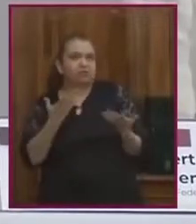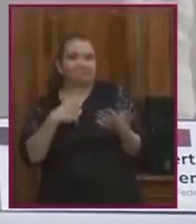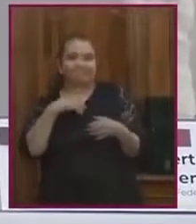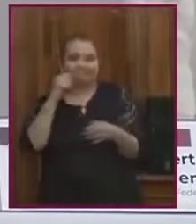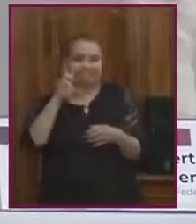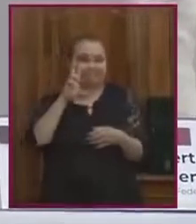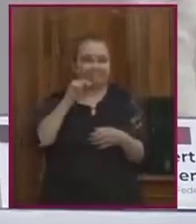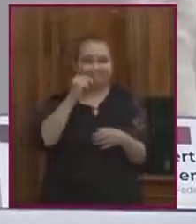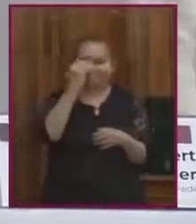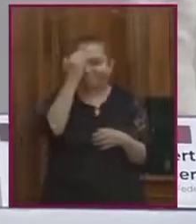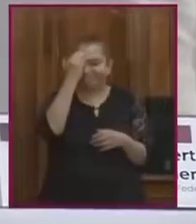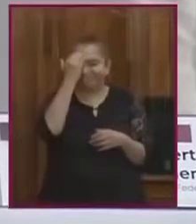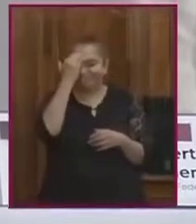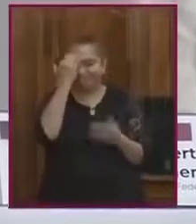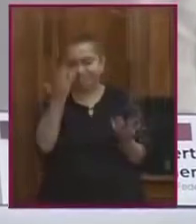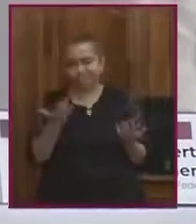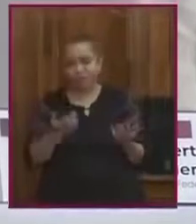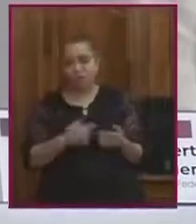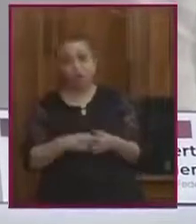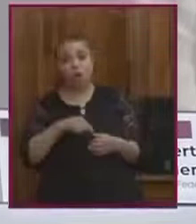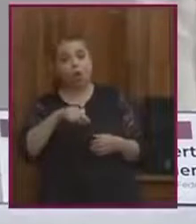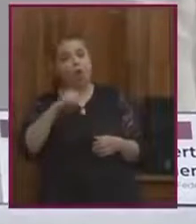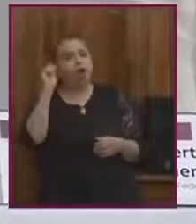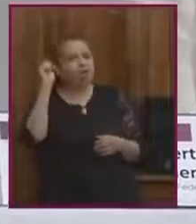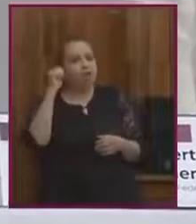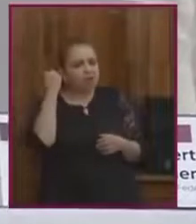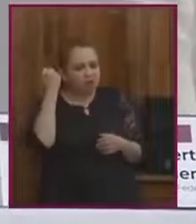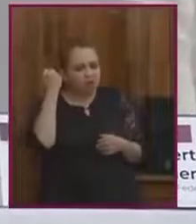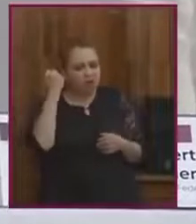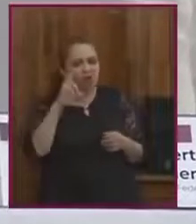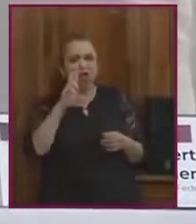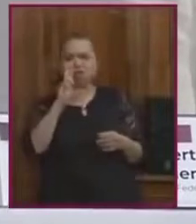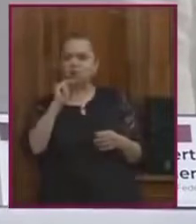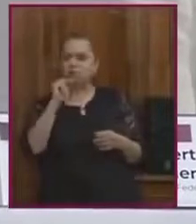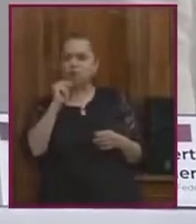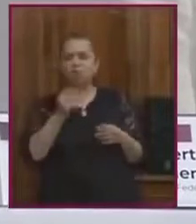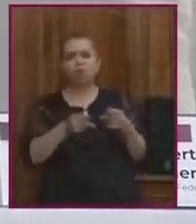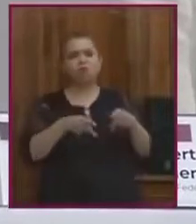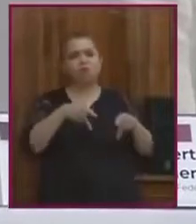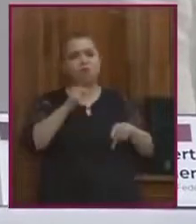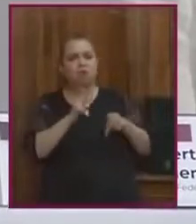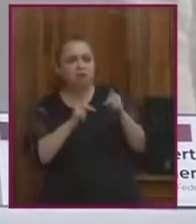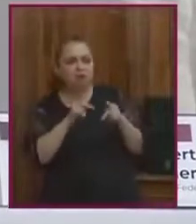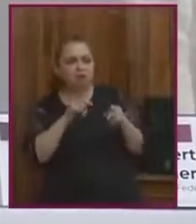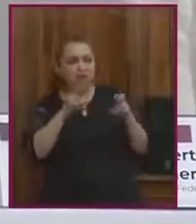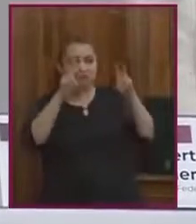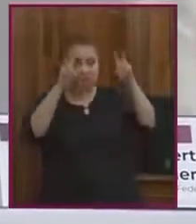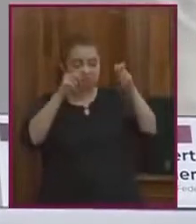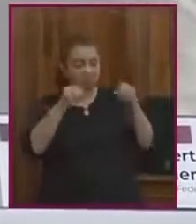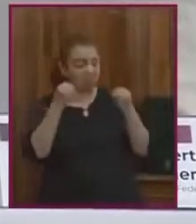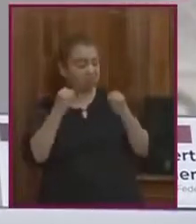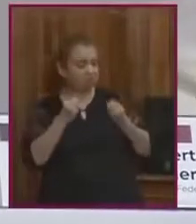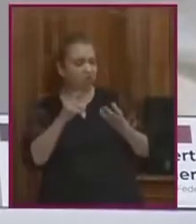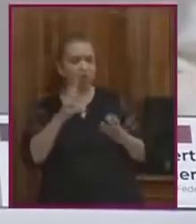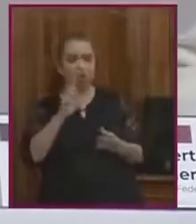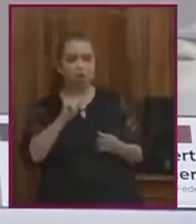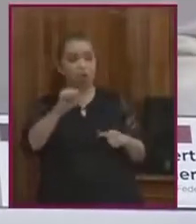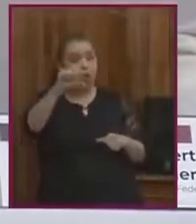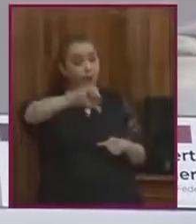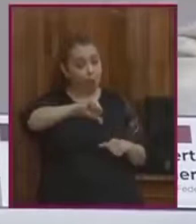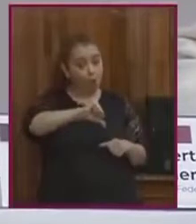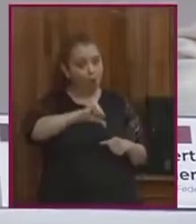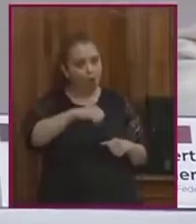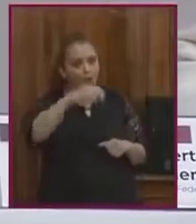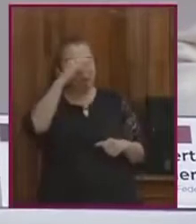imaginábamos. Ya no hablar de la tecnología, no hablar de tantos temas. Pero ahora pensar el mundo en